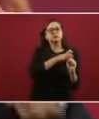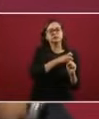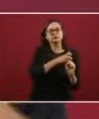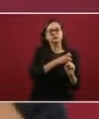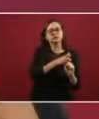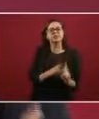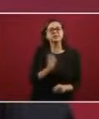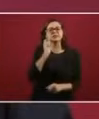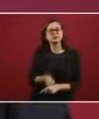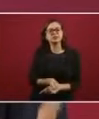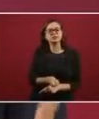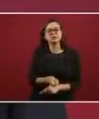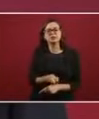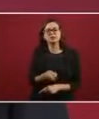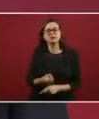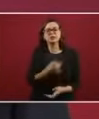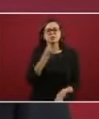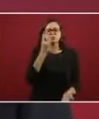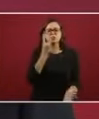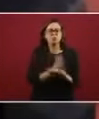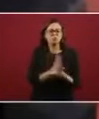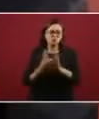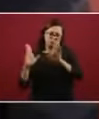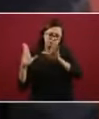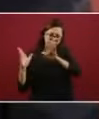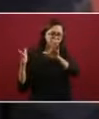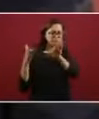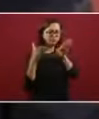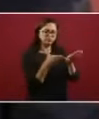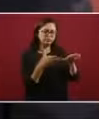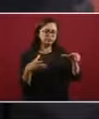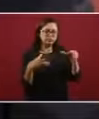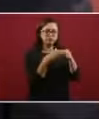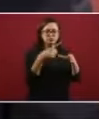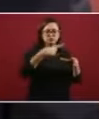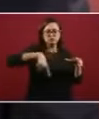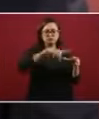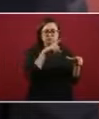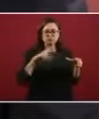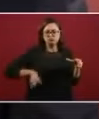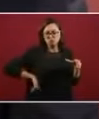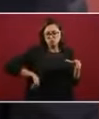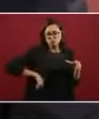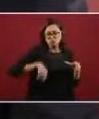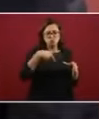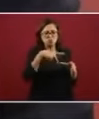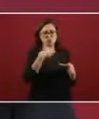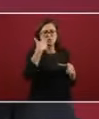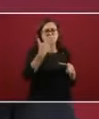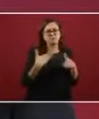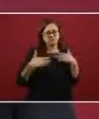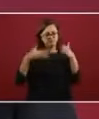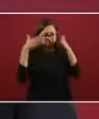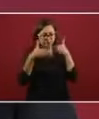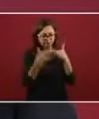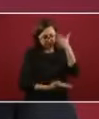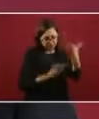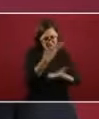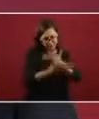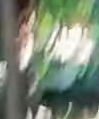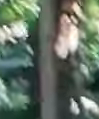estaba al servicio de intereses creados, ya no.